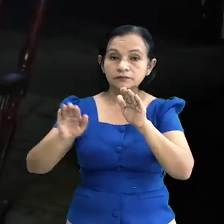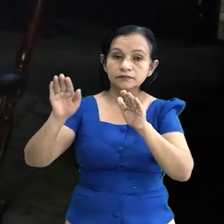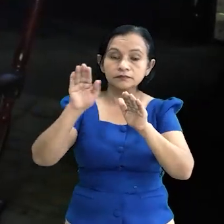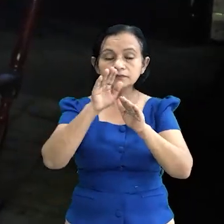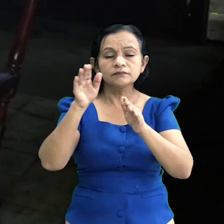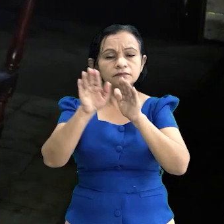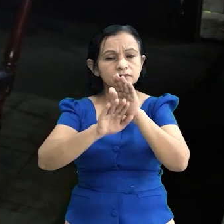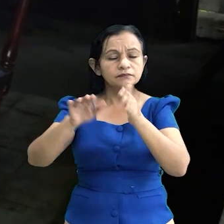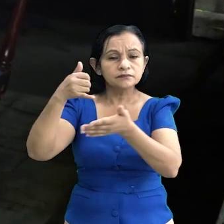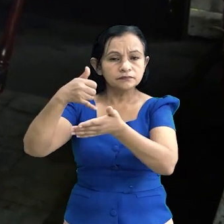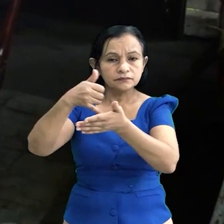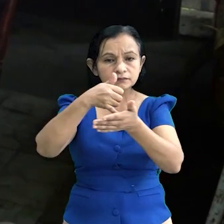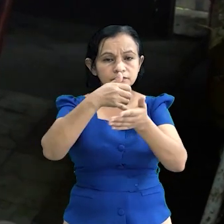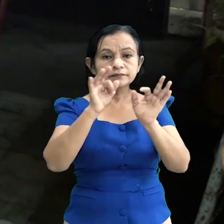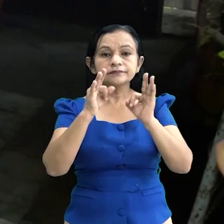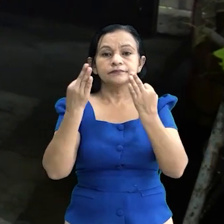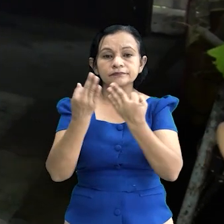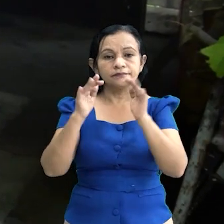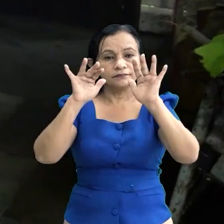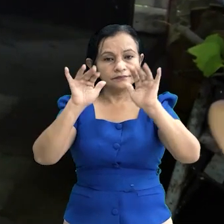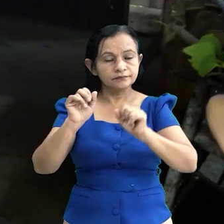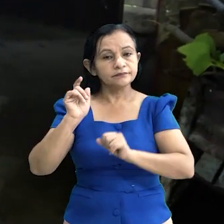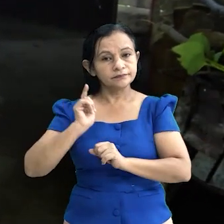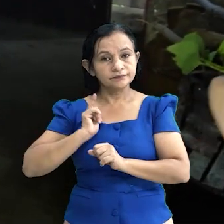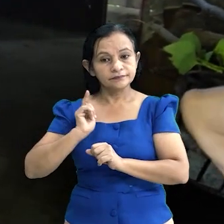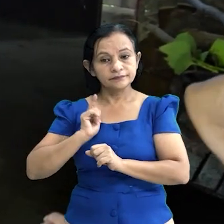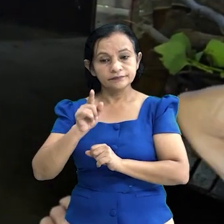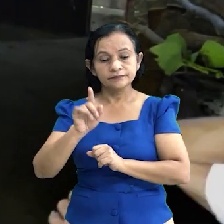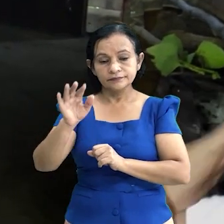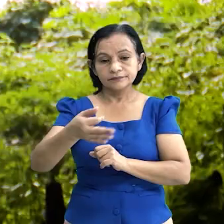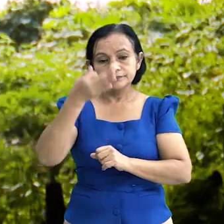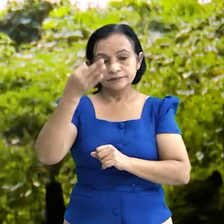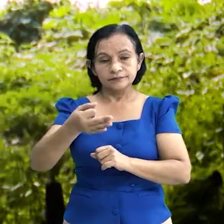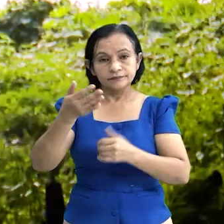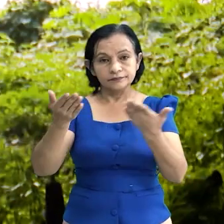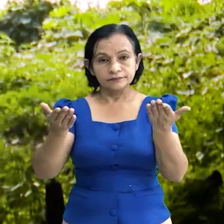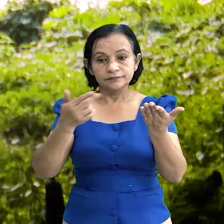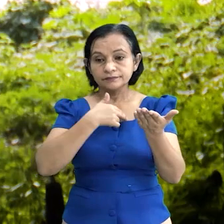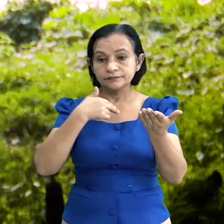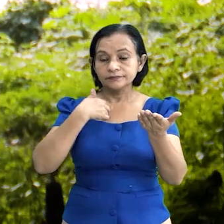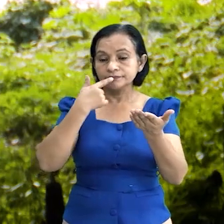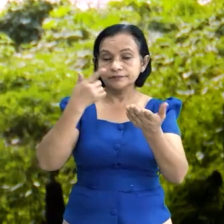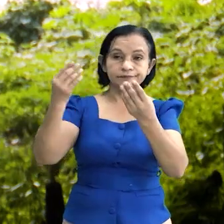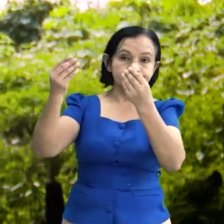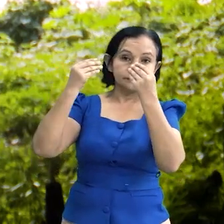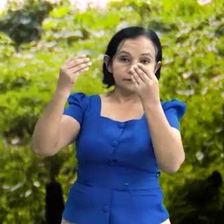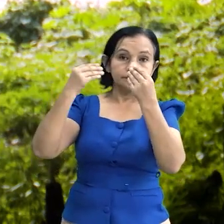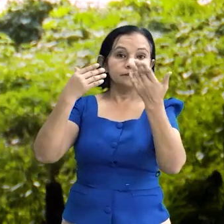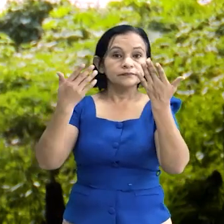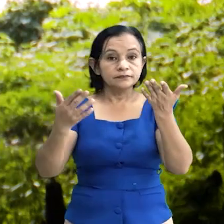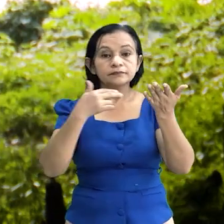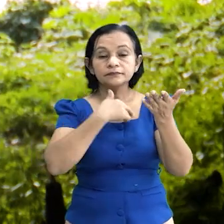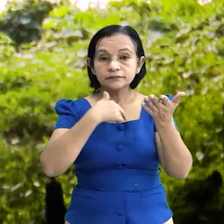mayor vulnerabilidad. Y ya tenemos pues esa seguridad que ellos los enseñan para que nosotros